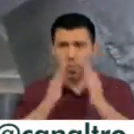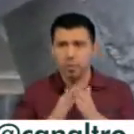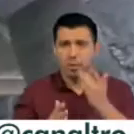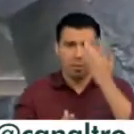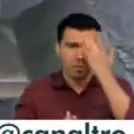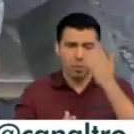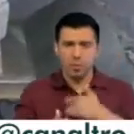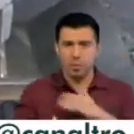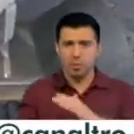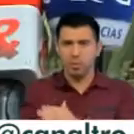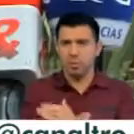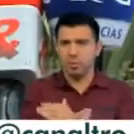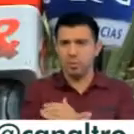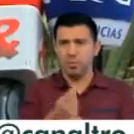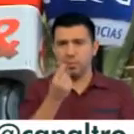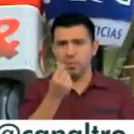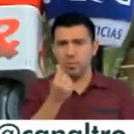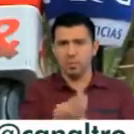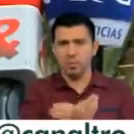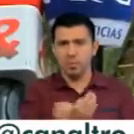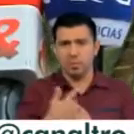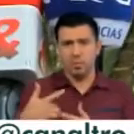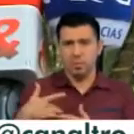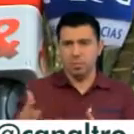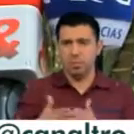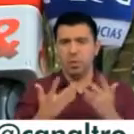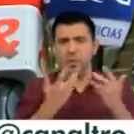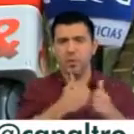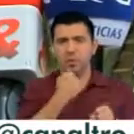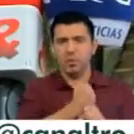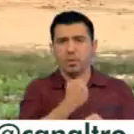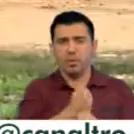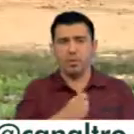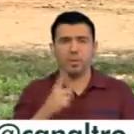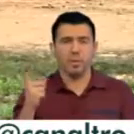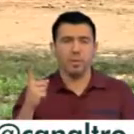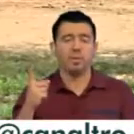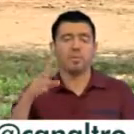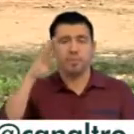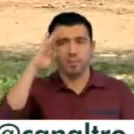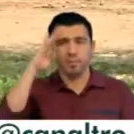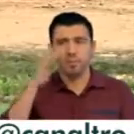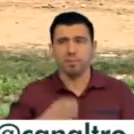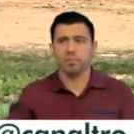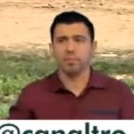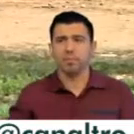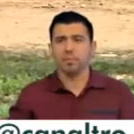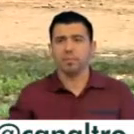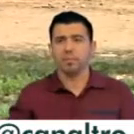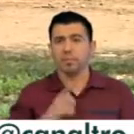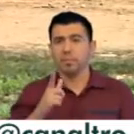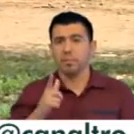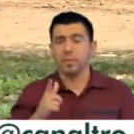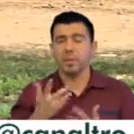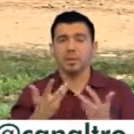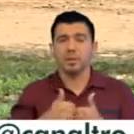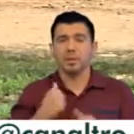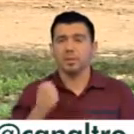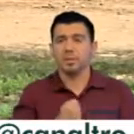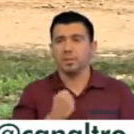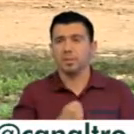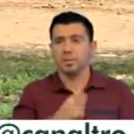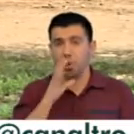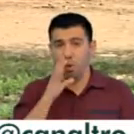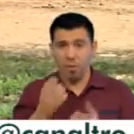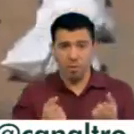ofrecimiento de dineros que le hace este sujeto al funcionario de la fuerza pública. En el momento de este operativo, el